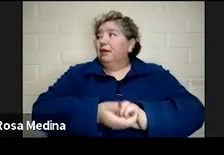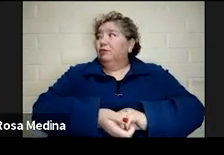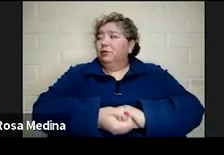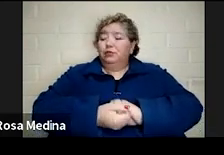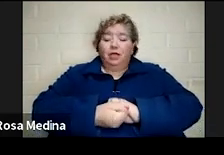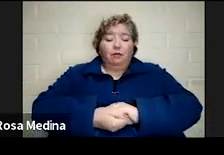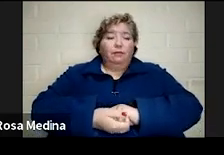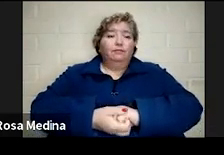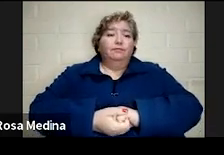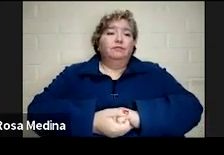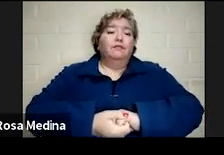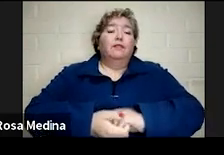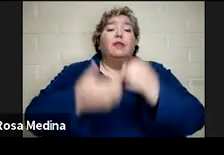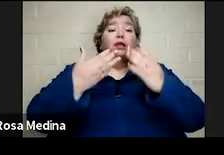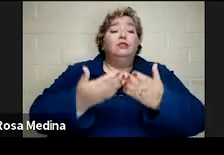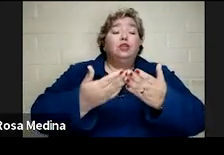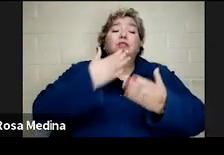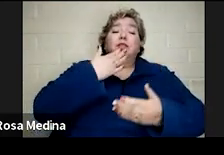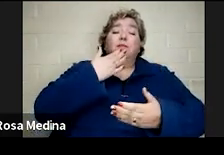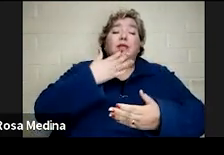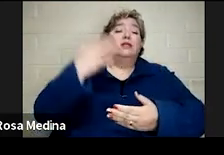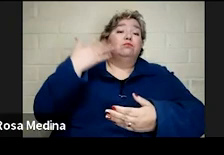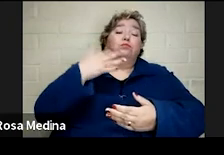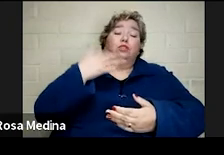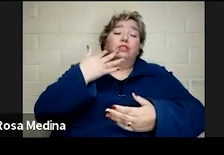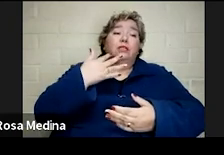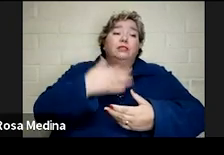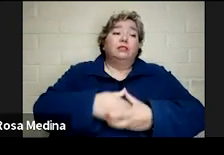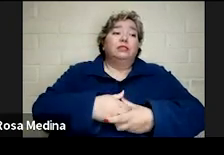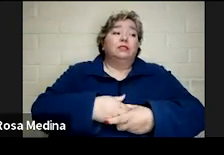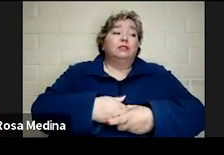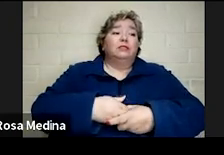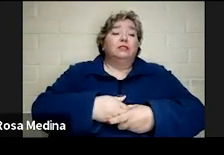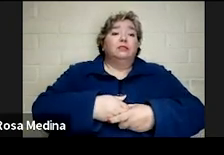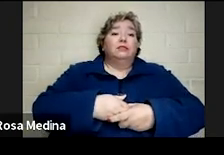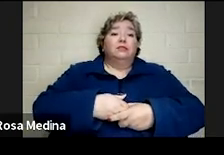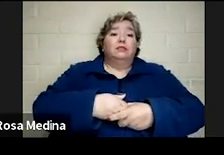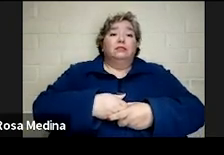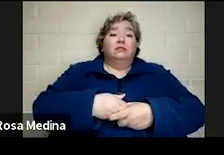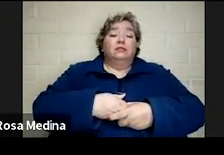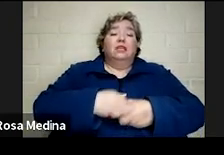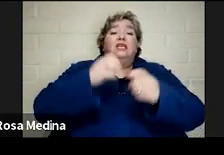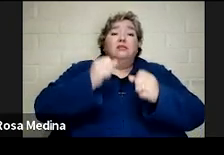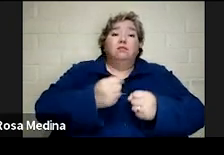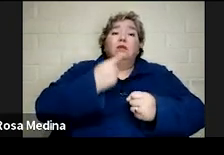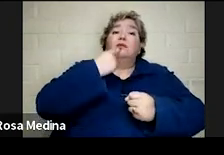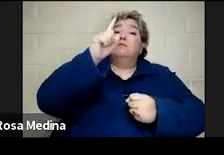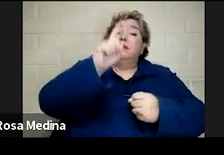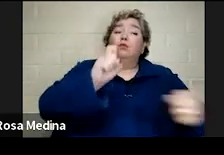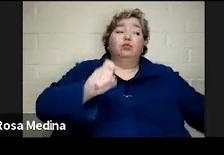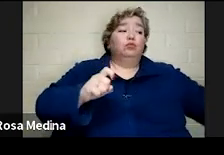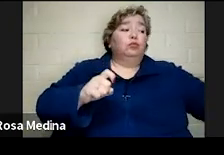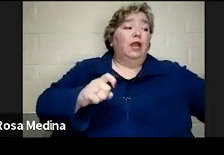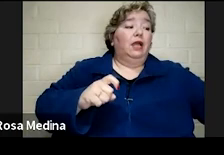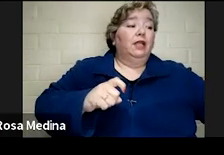Y por lo tanto creo que es muy importante derivar, consultar, pero sobre todo tempranamente, porque